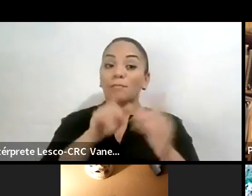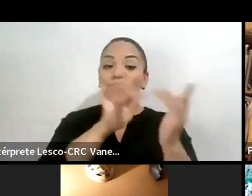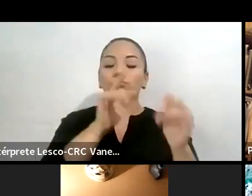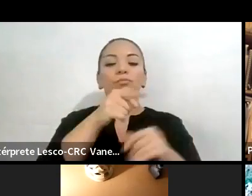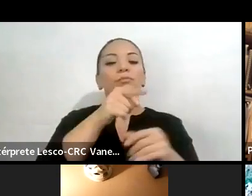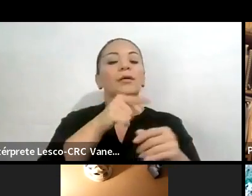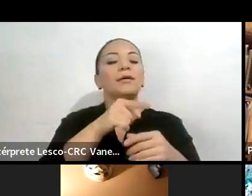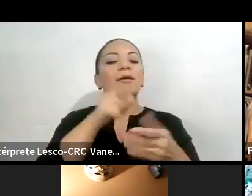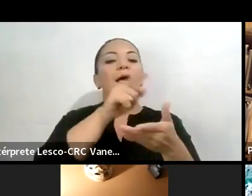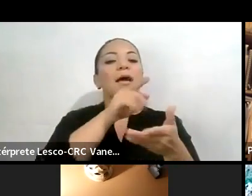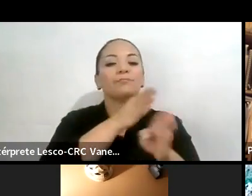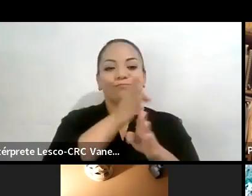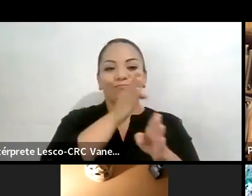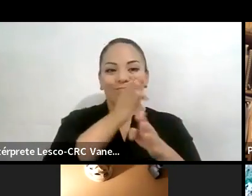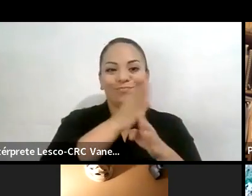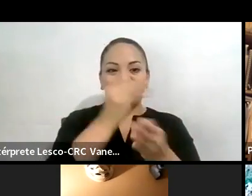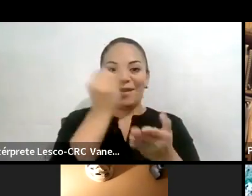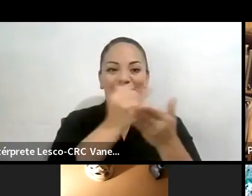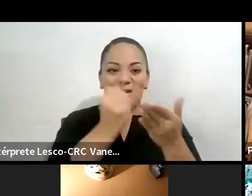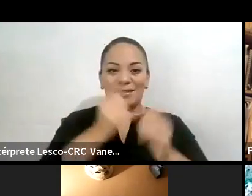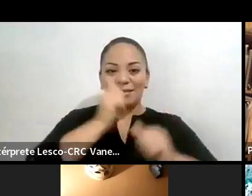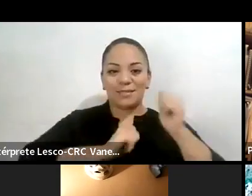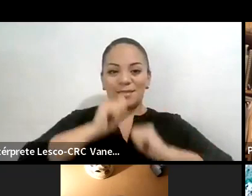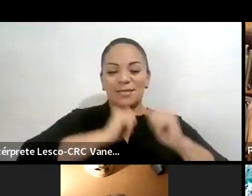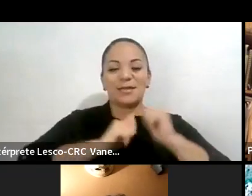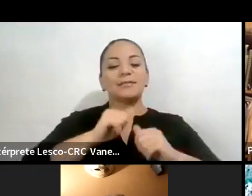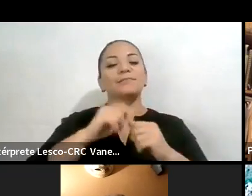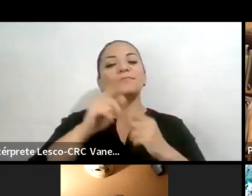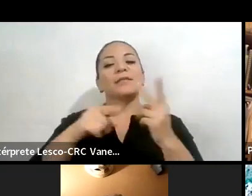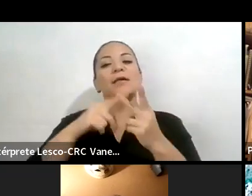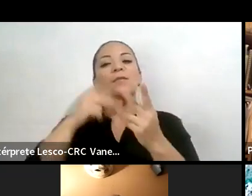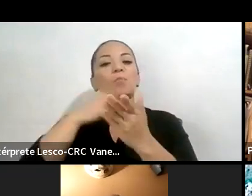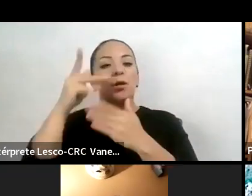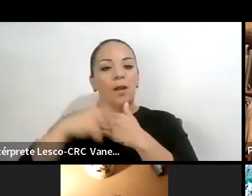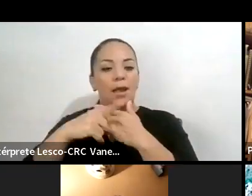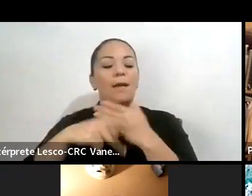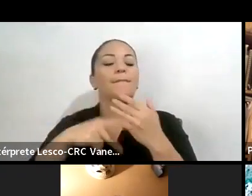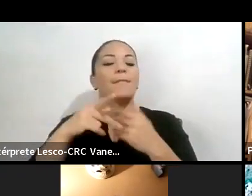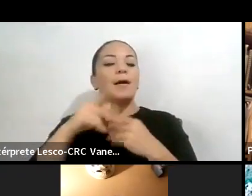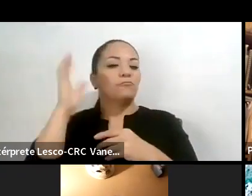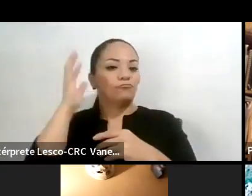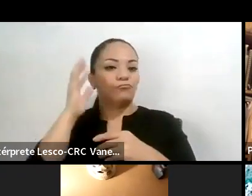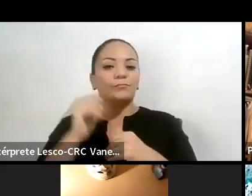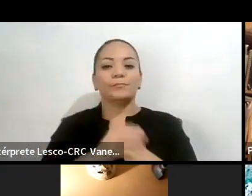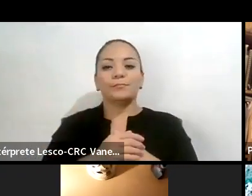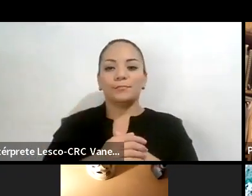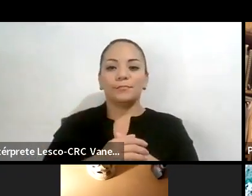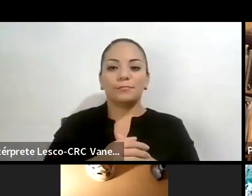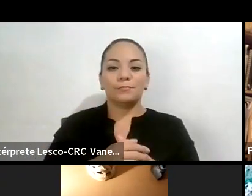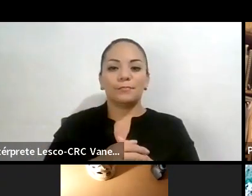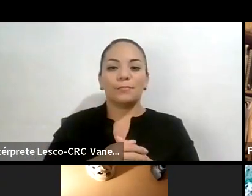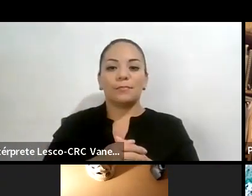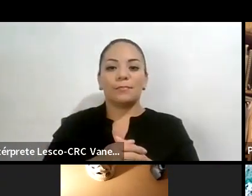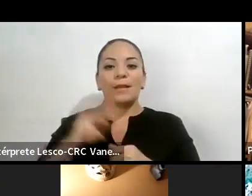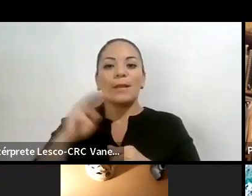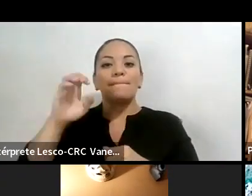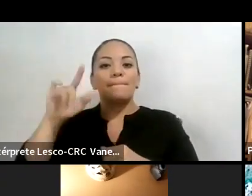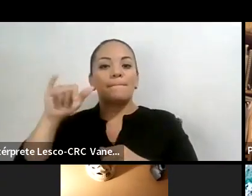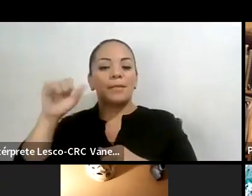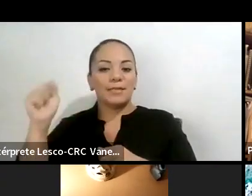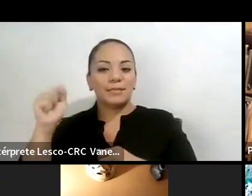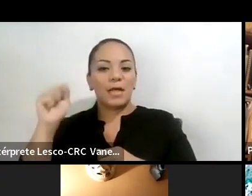Artes Escénicas y este programa de Radio Cidea. Igualmente, Melissa Rodríguez también